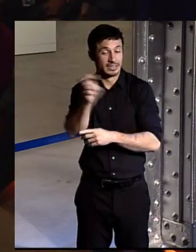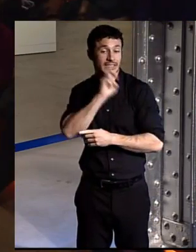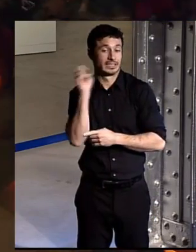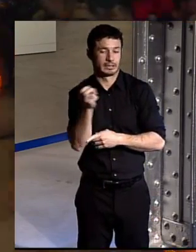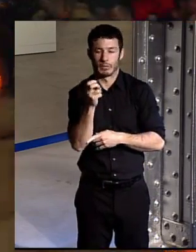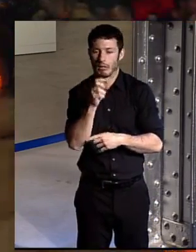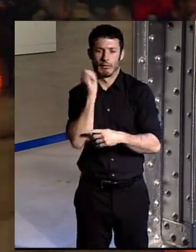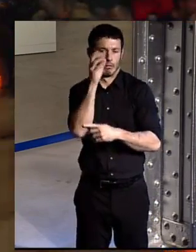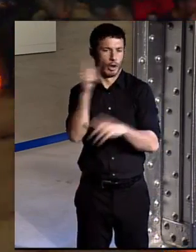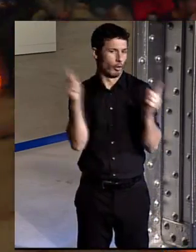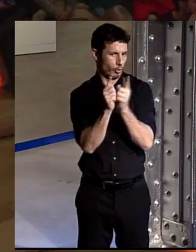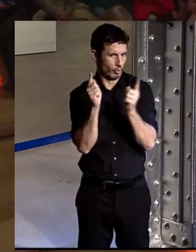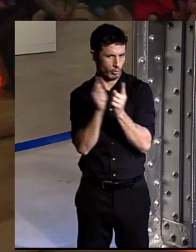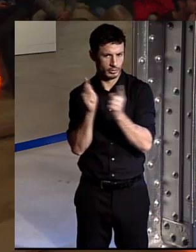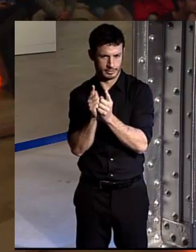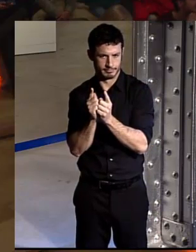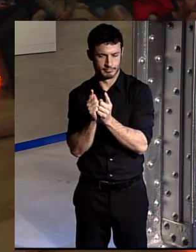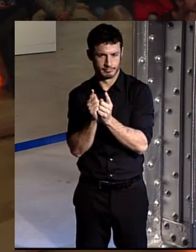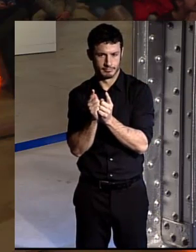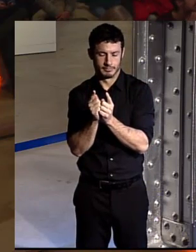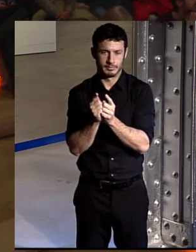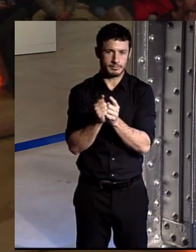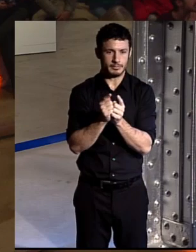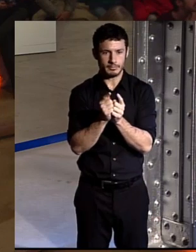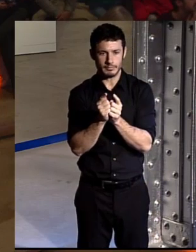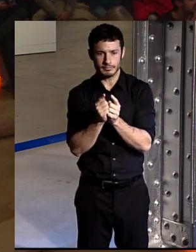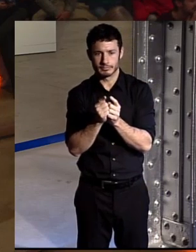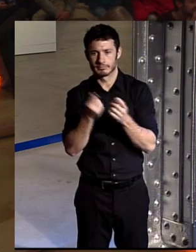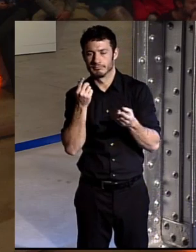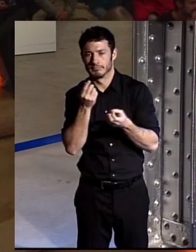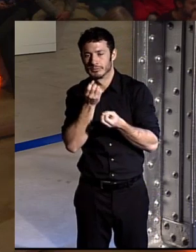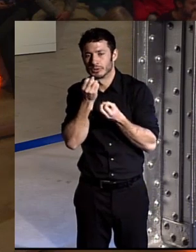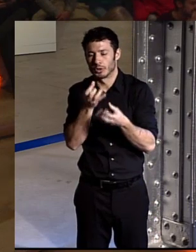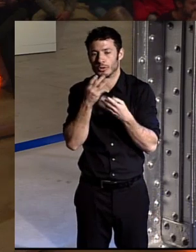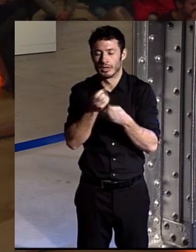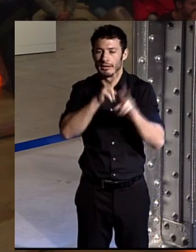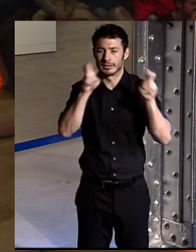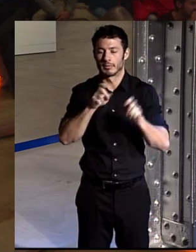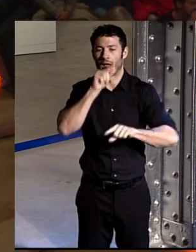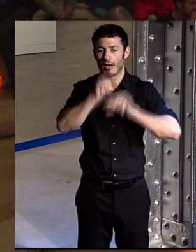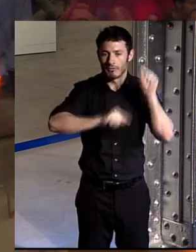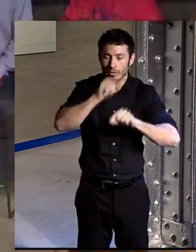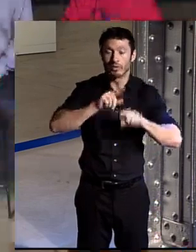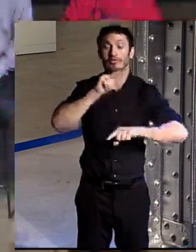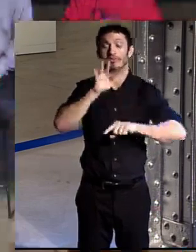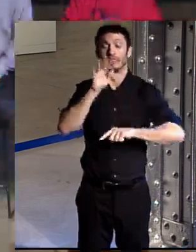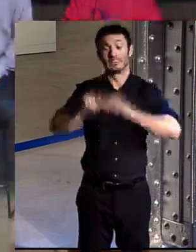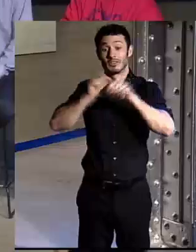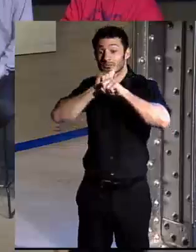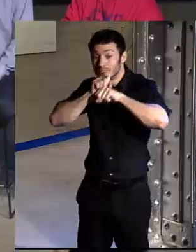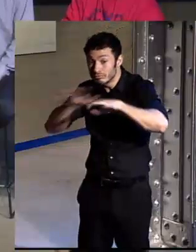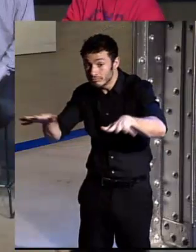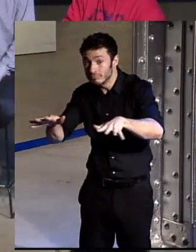muy breves, os vamos a hacer un pequeño panorama sobre el tema de los virus y las pandemias, que es el motivo del